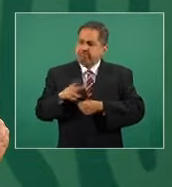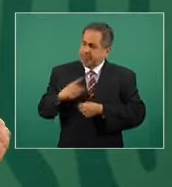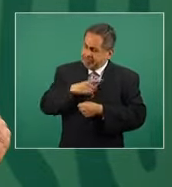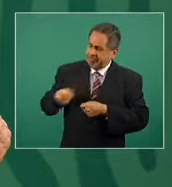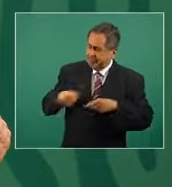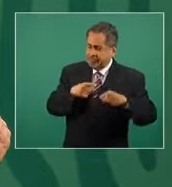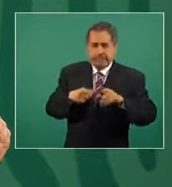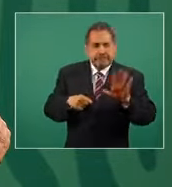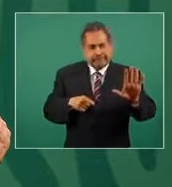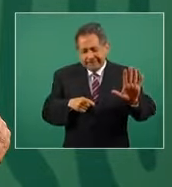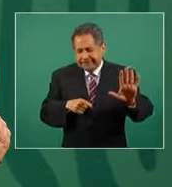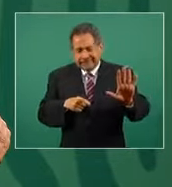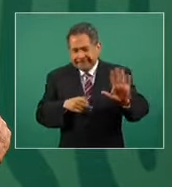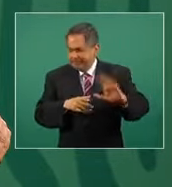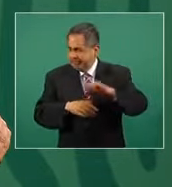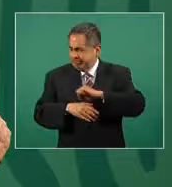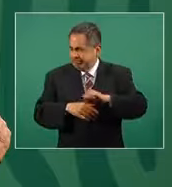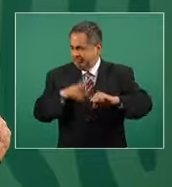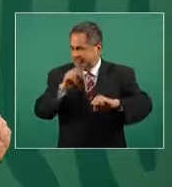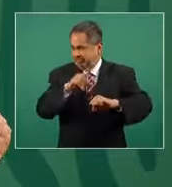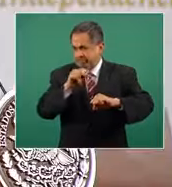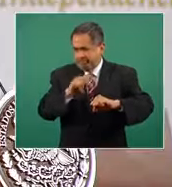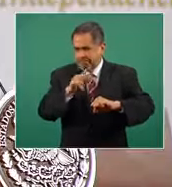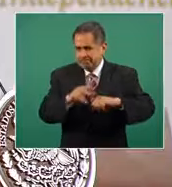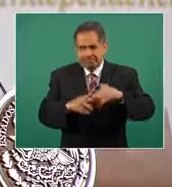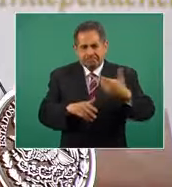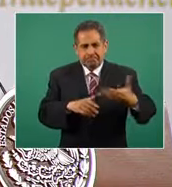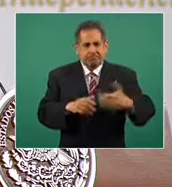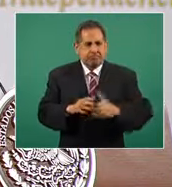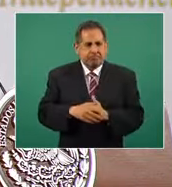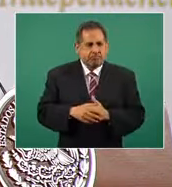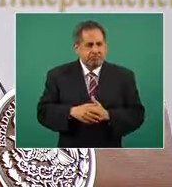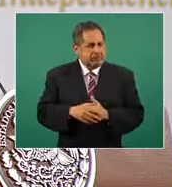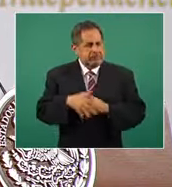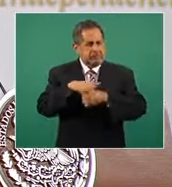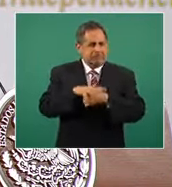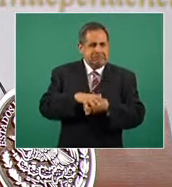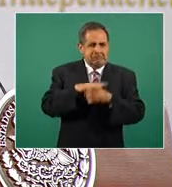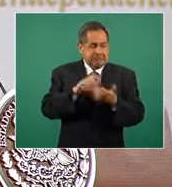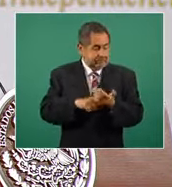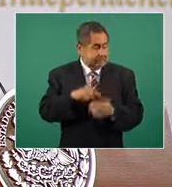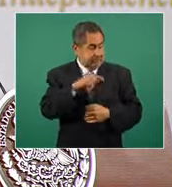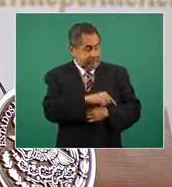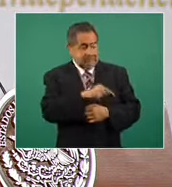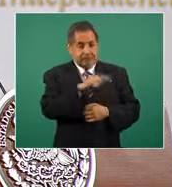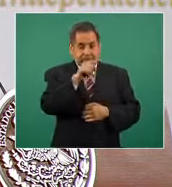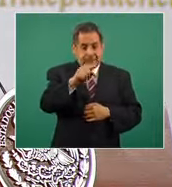fuimos sometidos a fuertes presiones, no solo de los